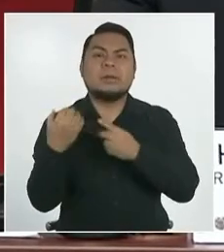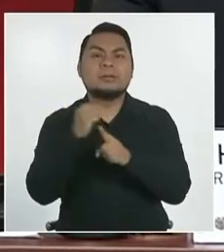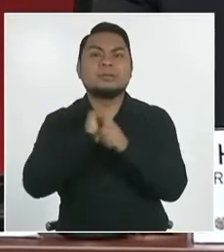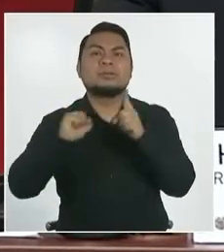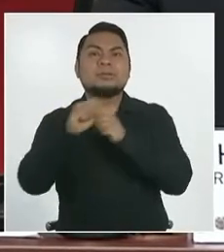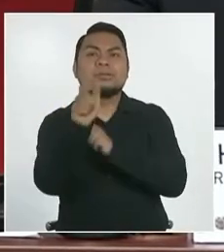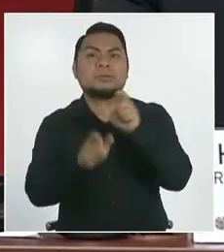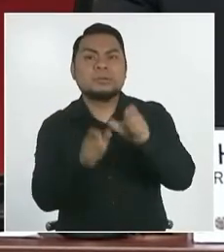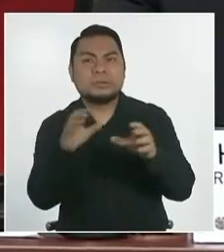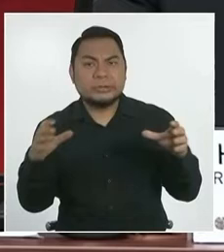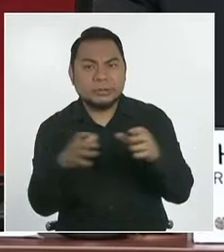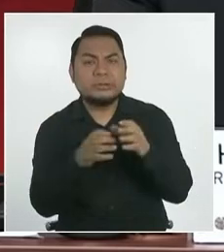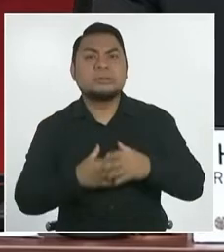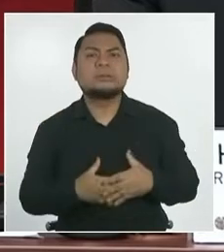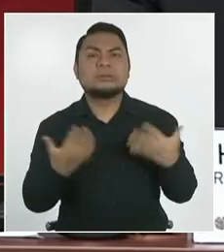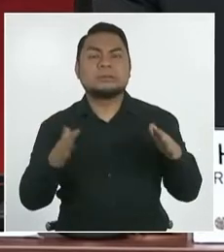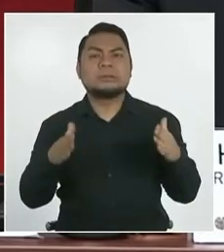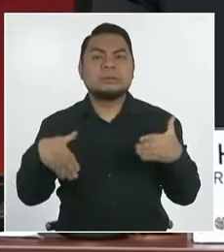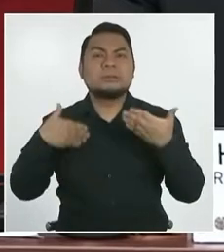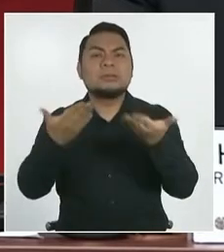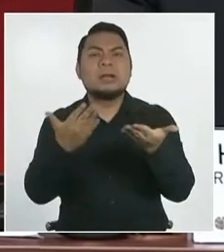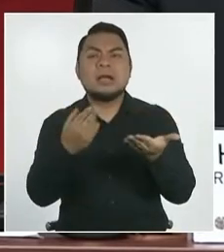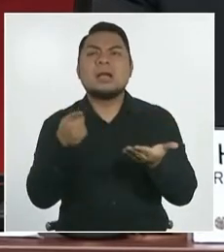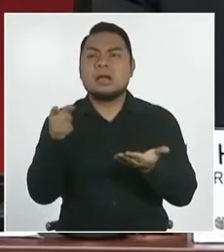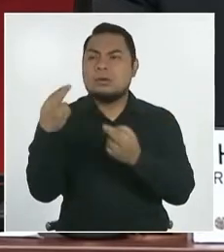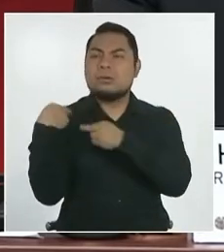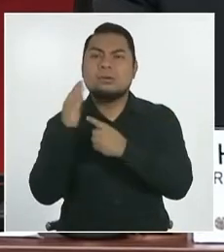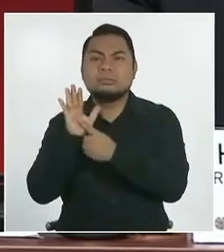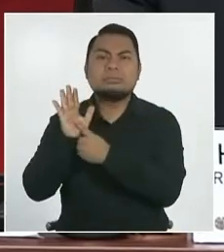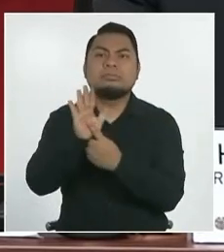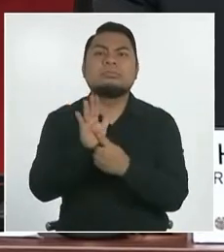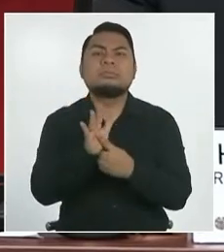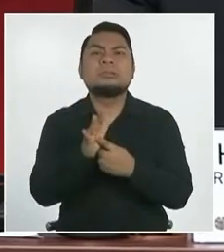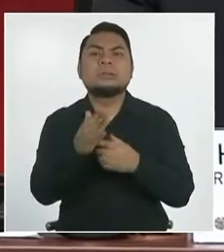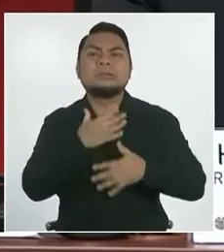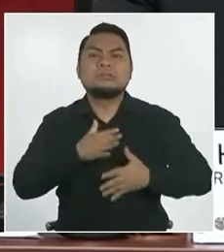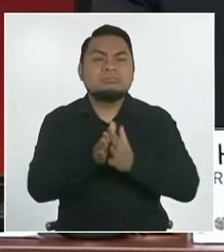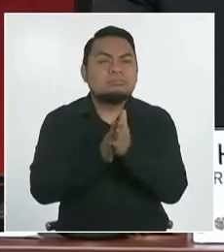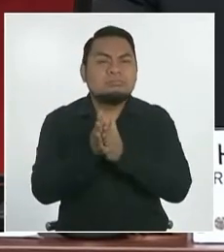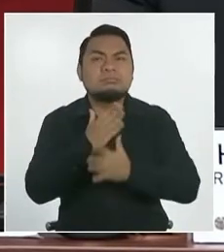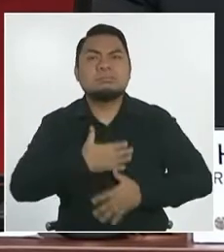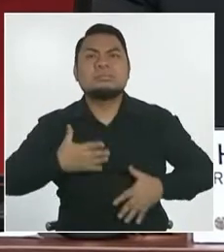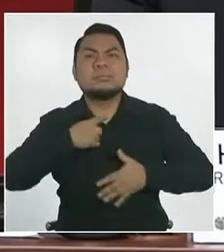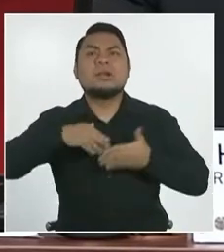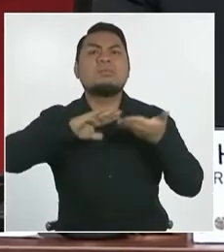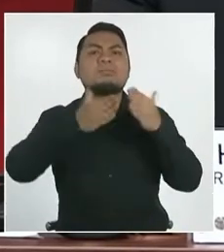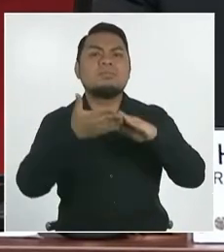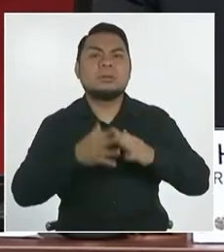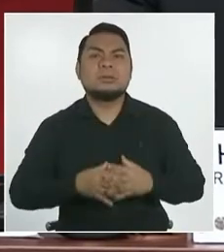sociedad civil que lleven la voz y los anhelos de nuestros pueblos.